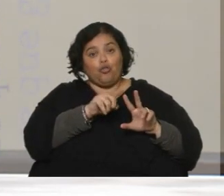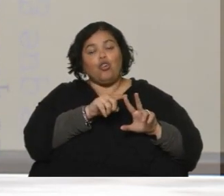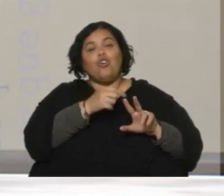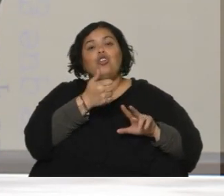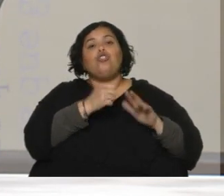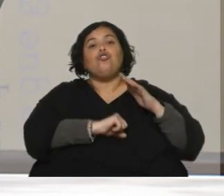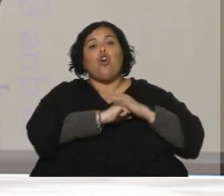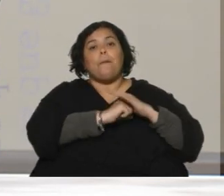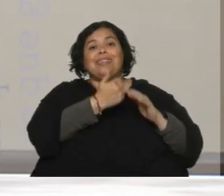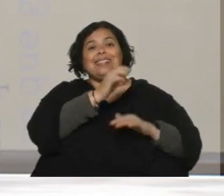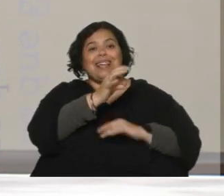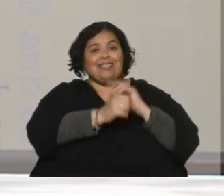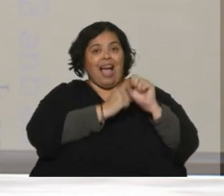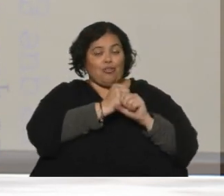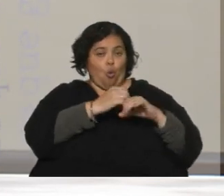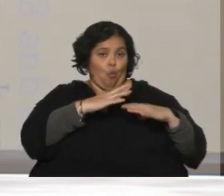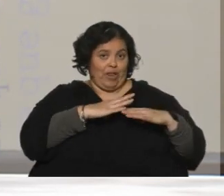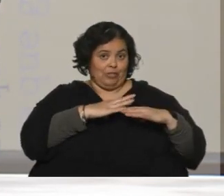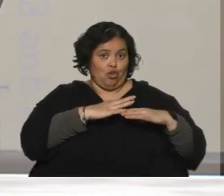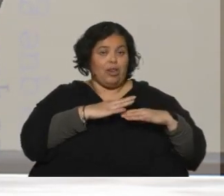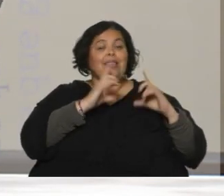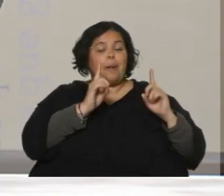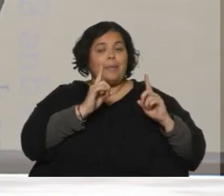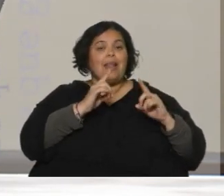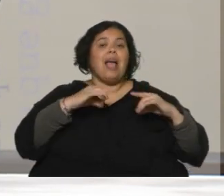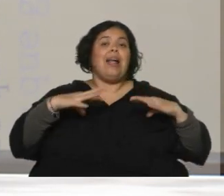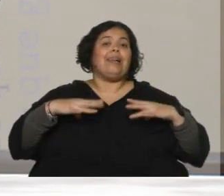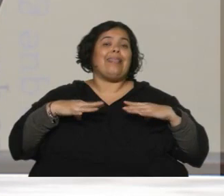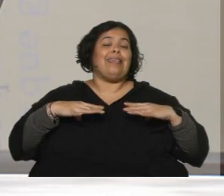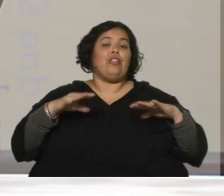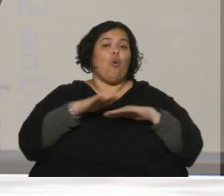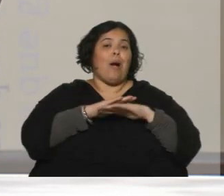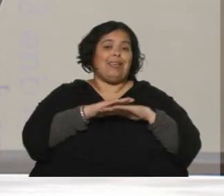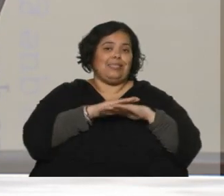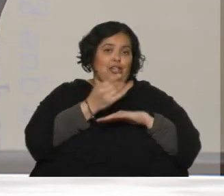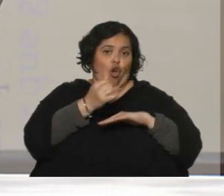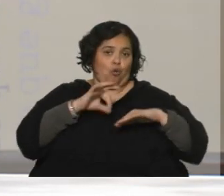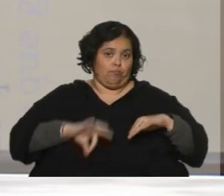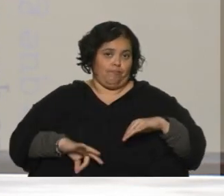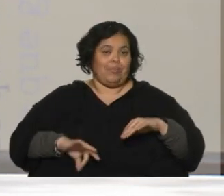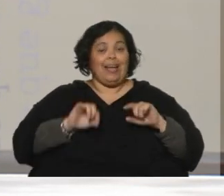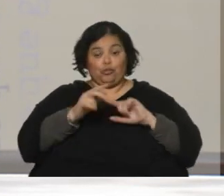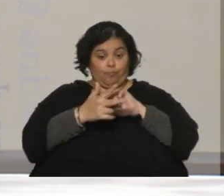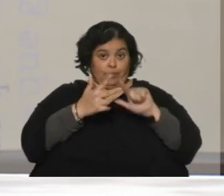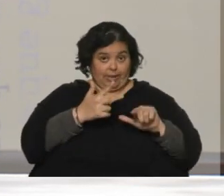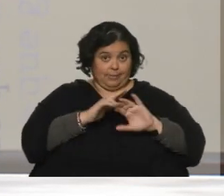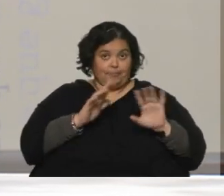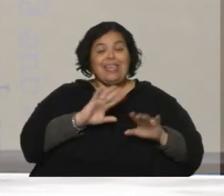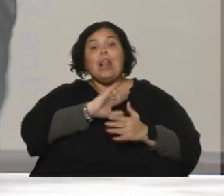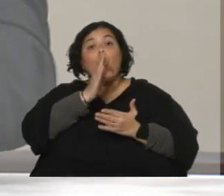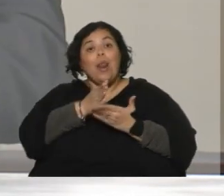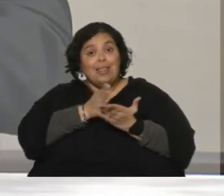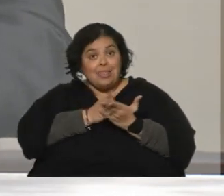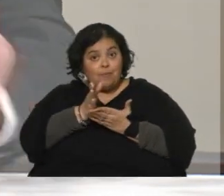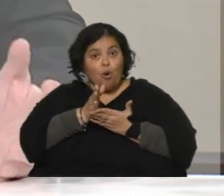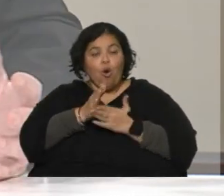los 60 años para jubilación y aparte un retiro básico esa es otra otra de los tercios en los cuales se encuentra discusión y el último es